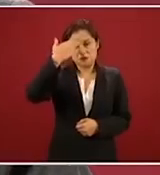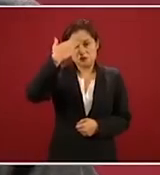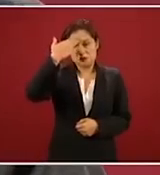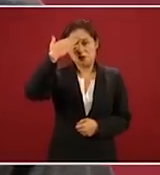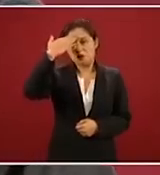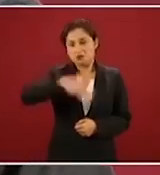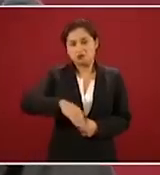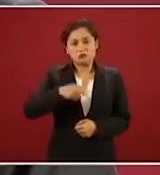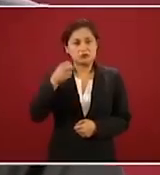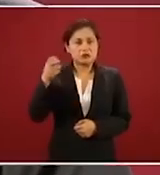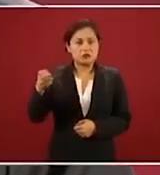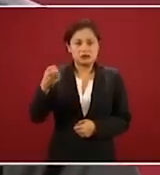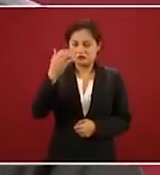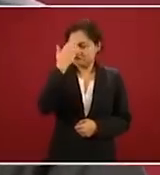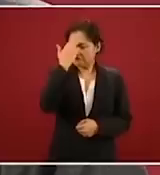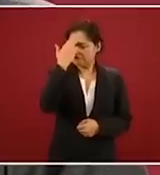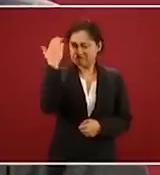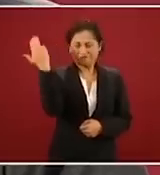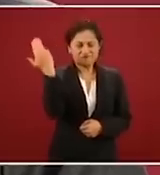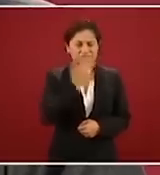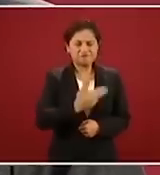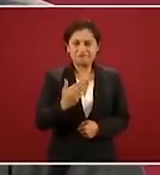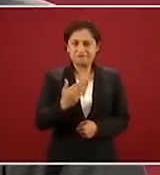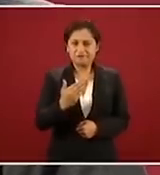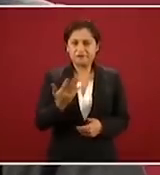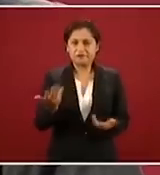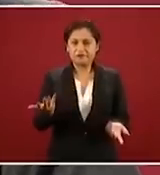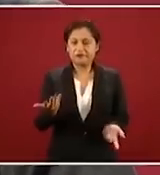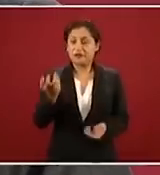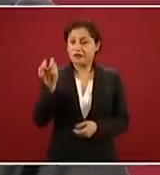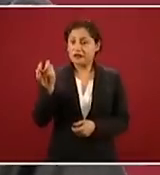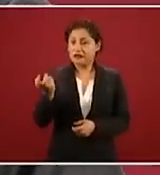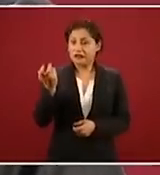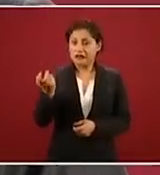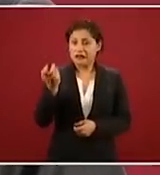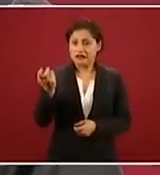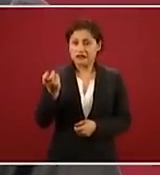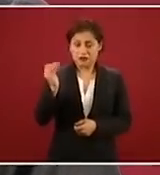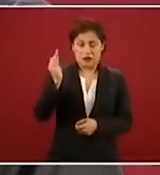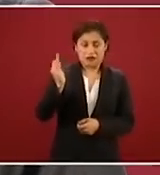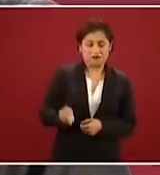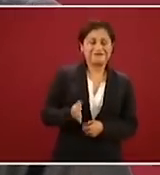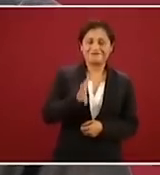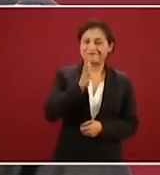es algo que no se puede permitir y que